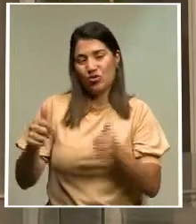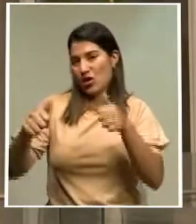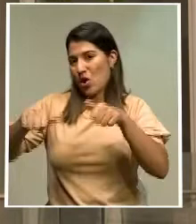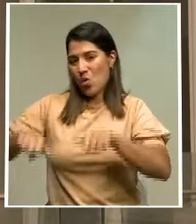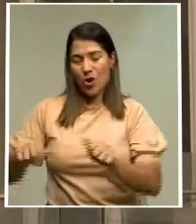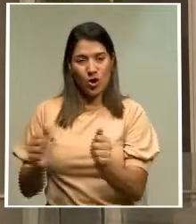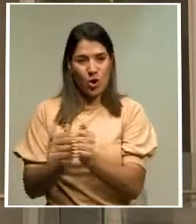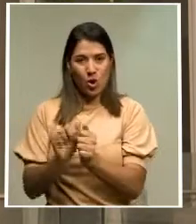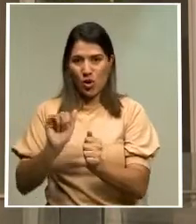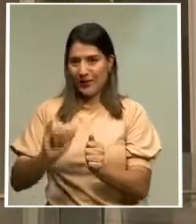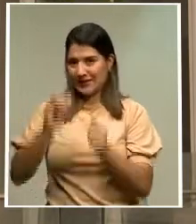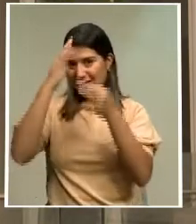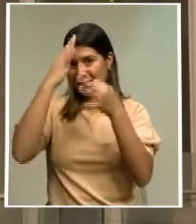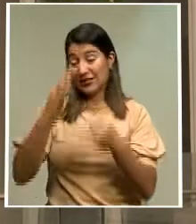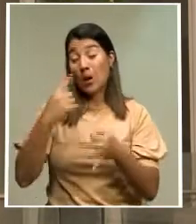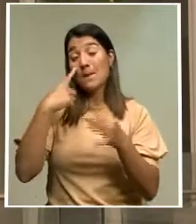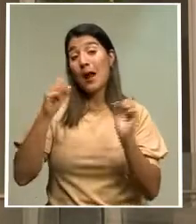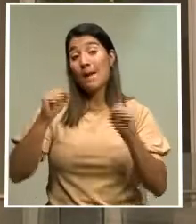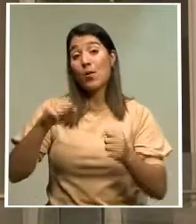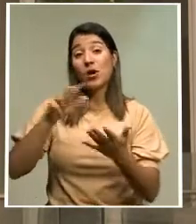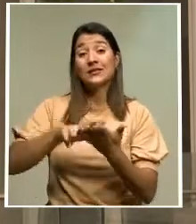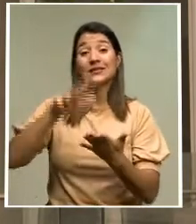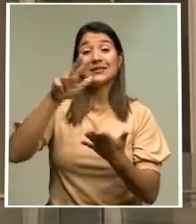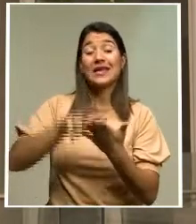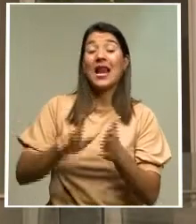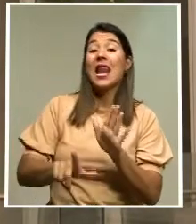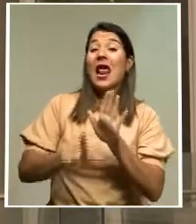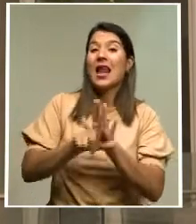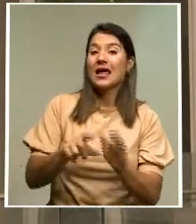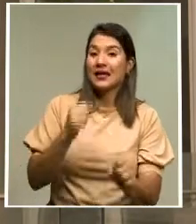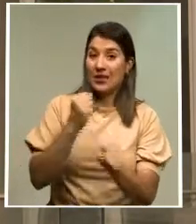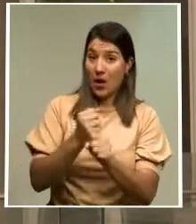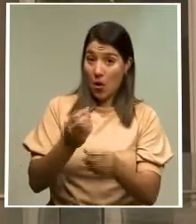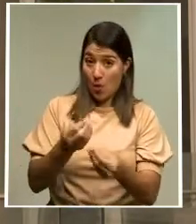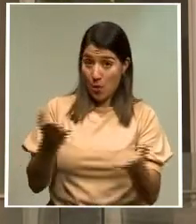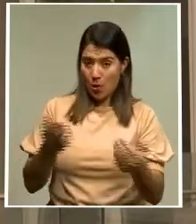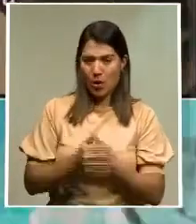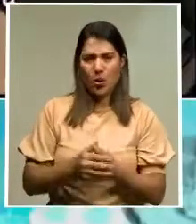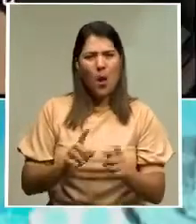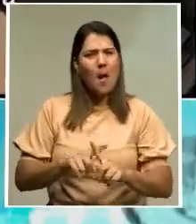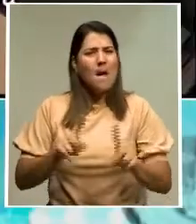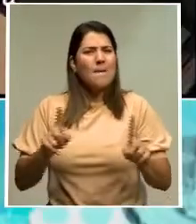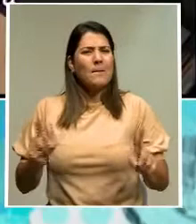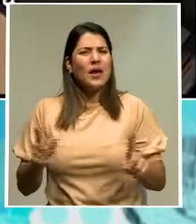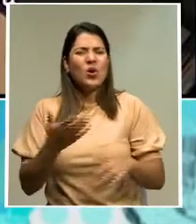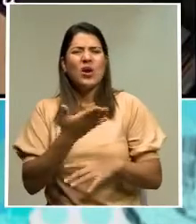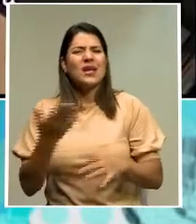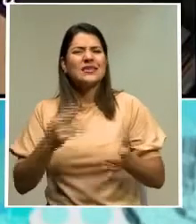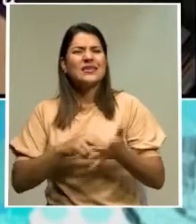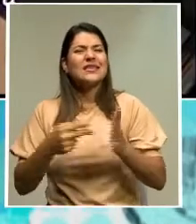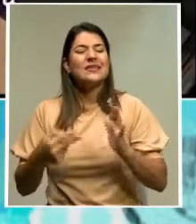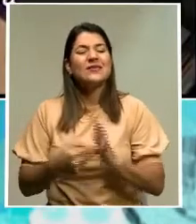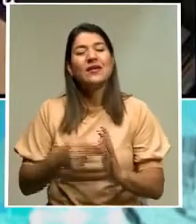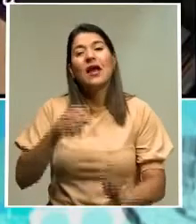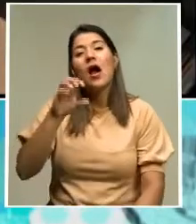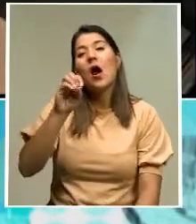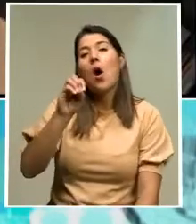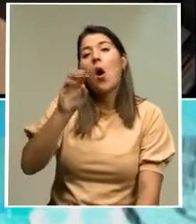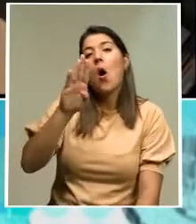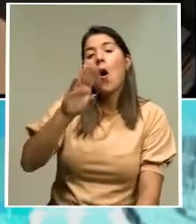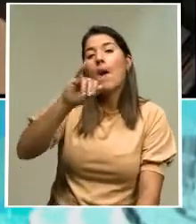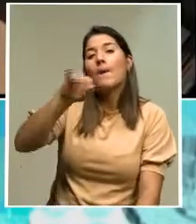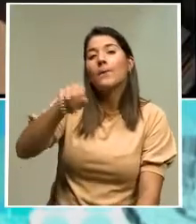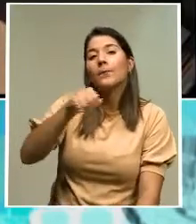finalmente la aprobación de la ley de empleo público. Pero bueno, ¿qué es la objeción de conciencia? Es lo primero que tenemos que